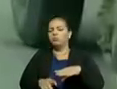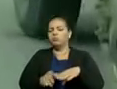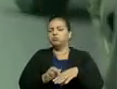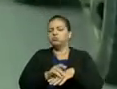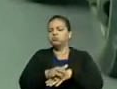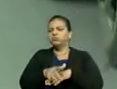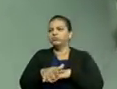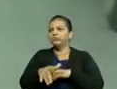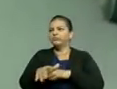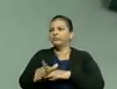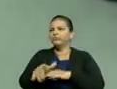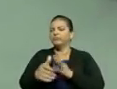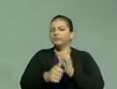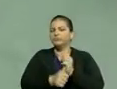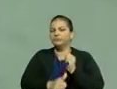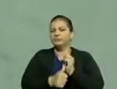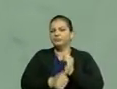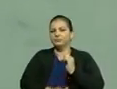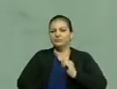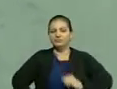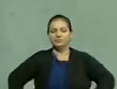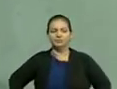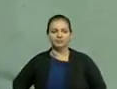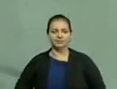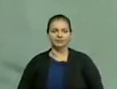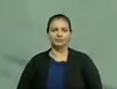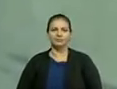burbuja. Huguito.